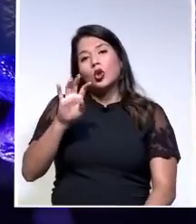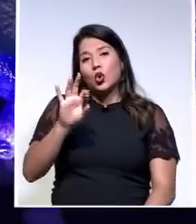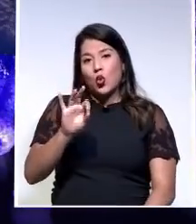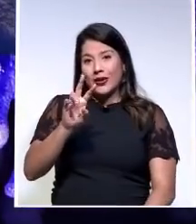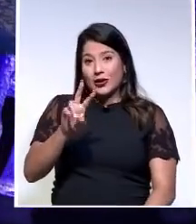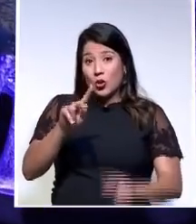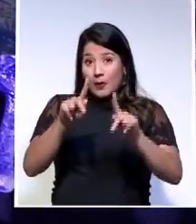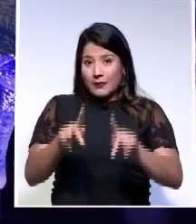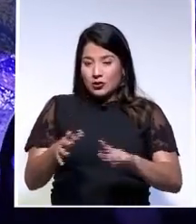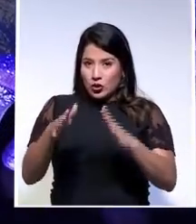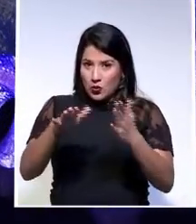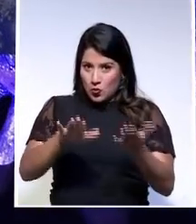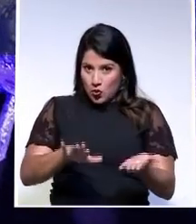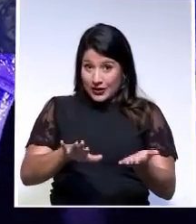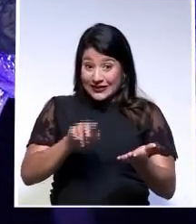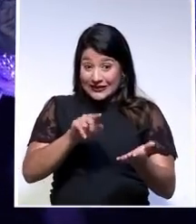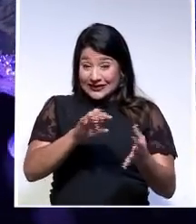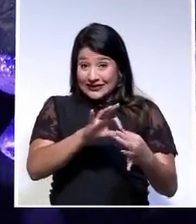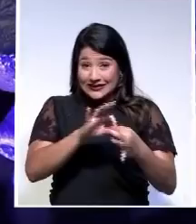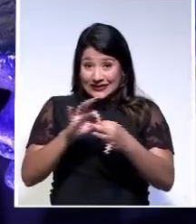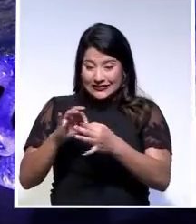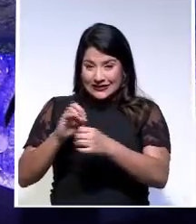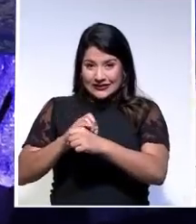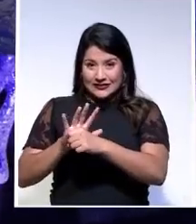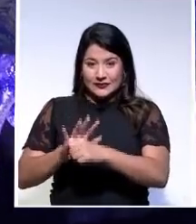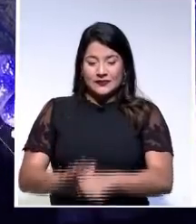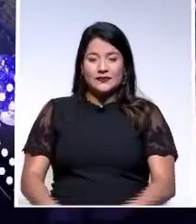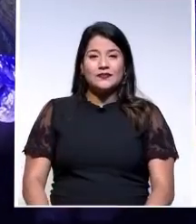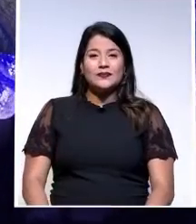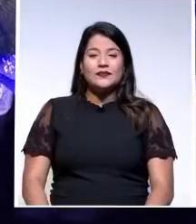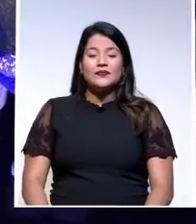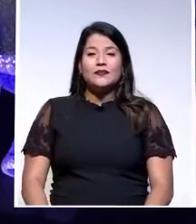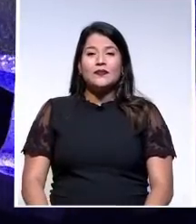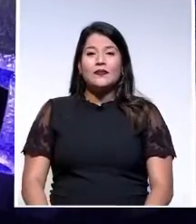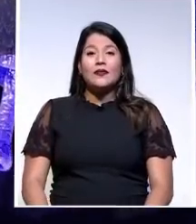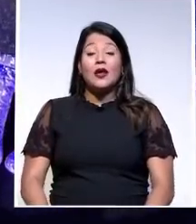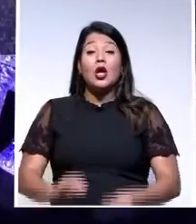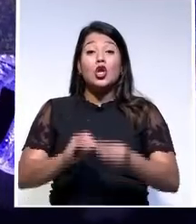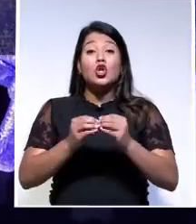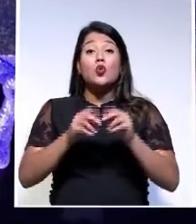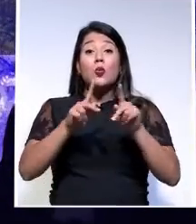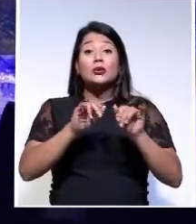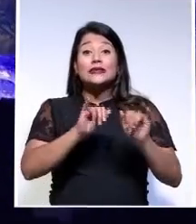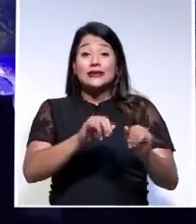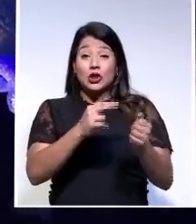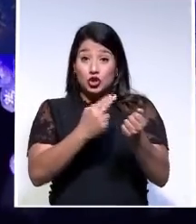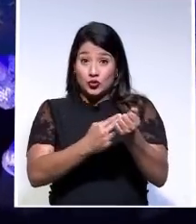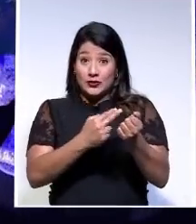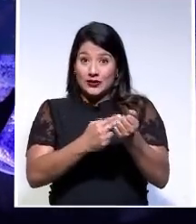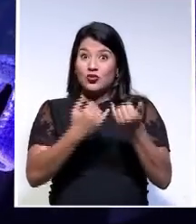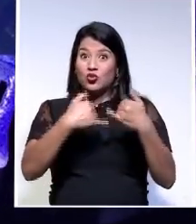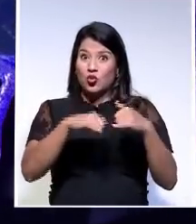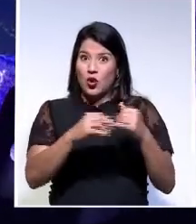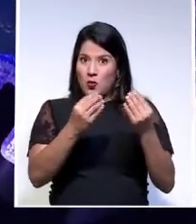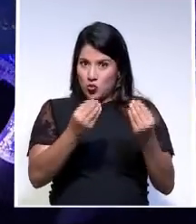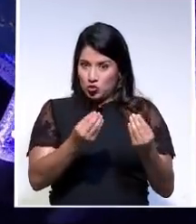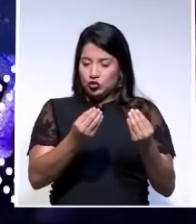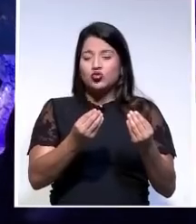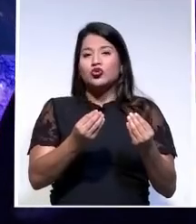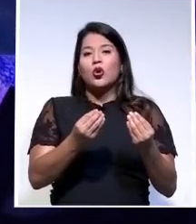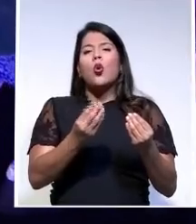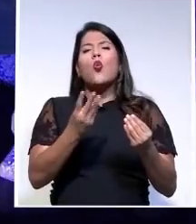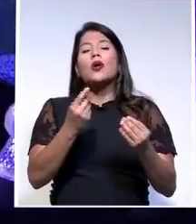5.492 muertes asociadas a este virus. En las hospitalizaciones se mantienen altas pero estables.